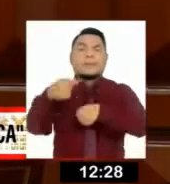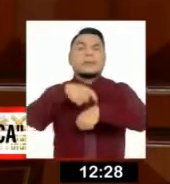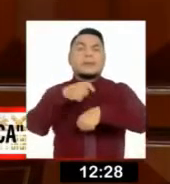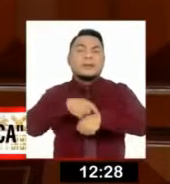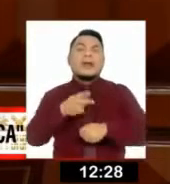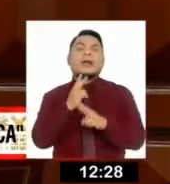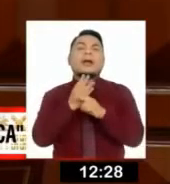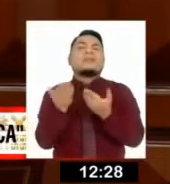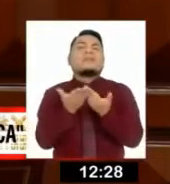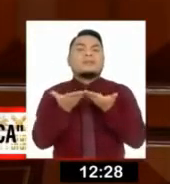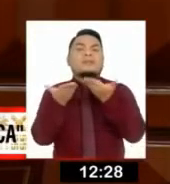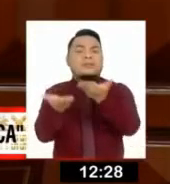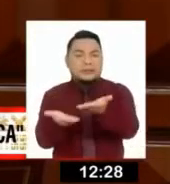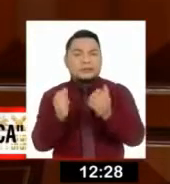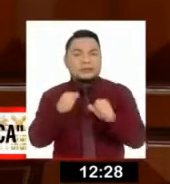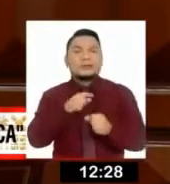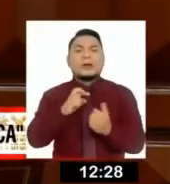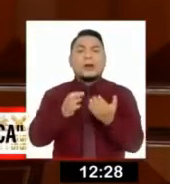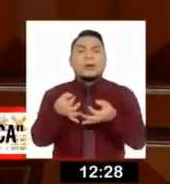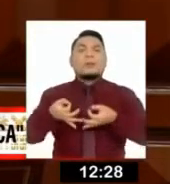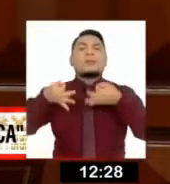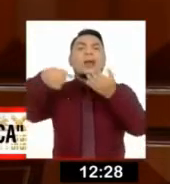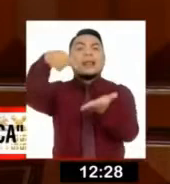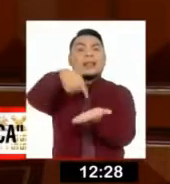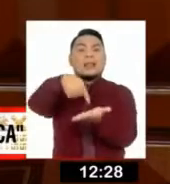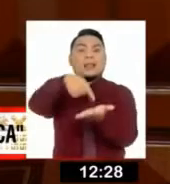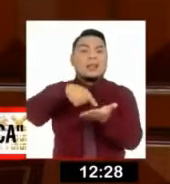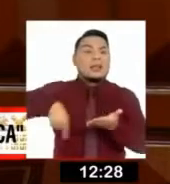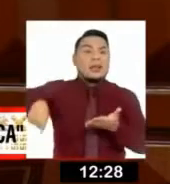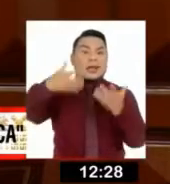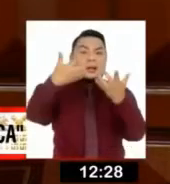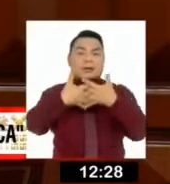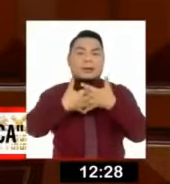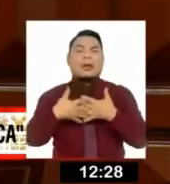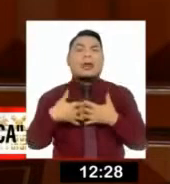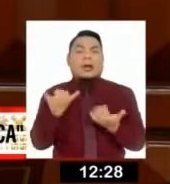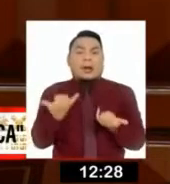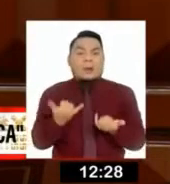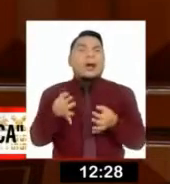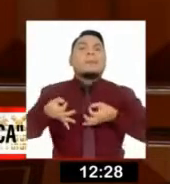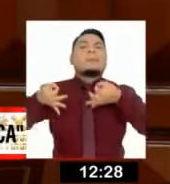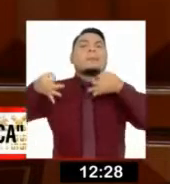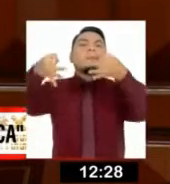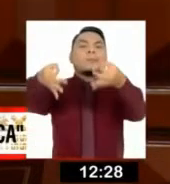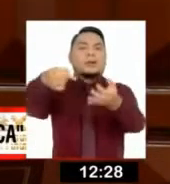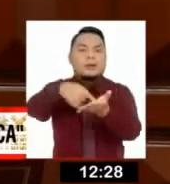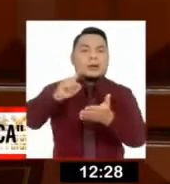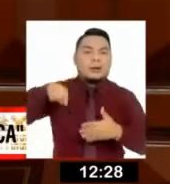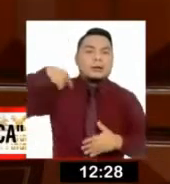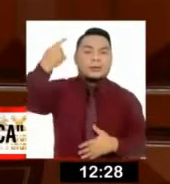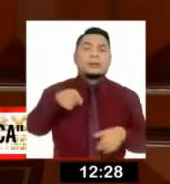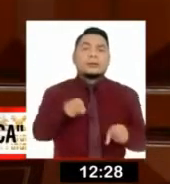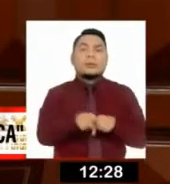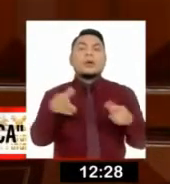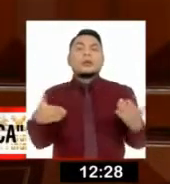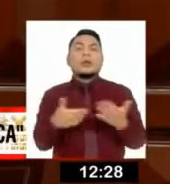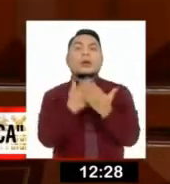y facilitaremos la reprogramación de deudas de las MIPES. Lanzaremos un nuevo programa de